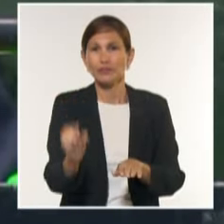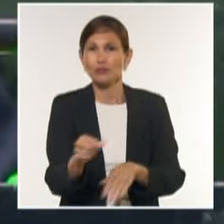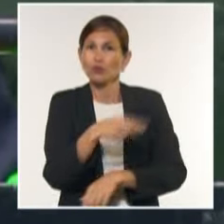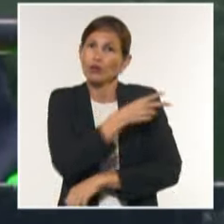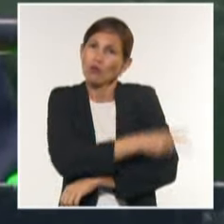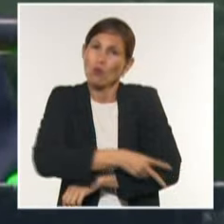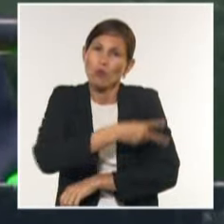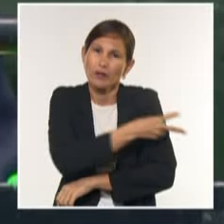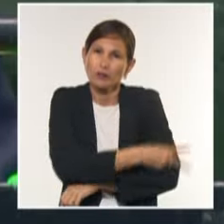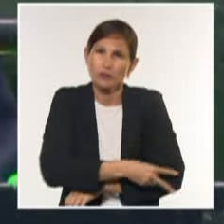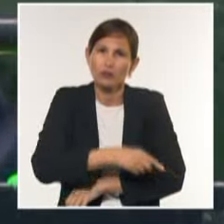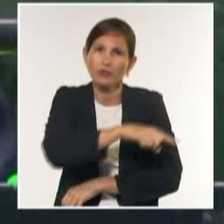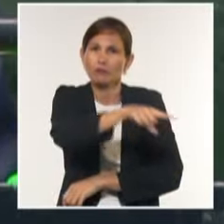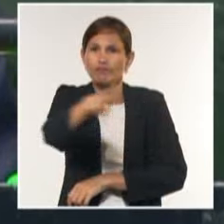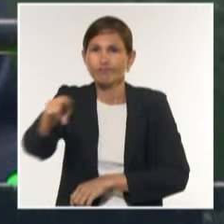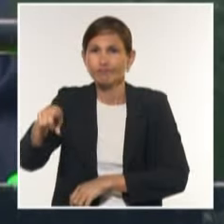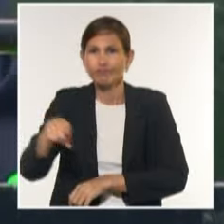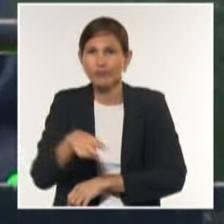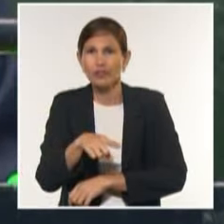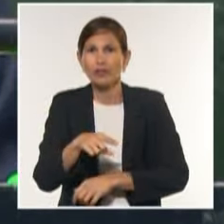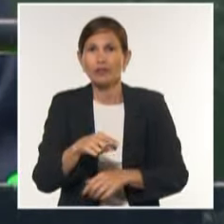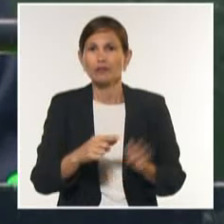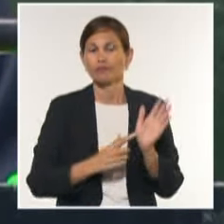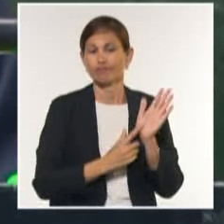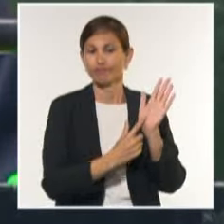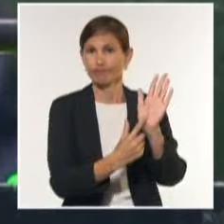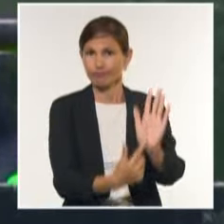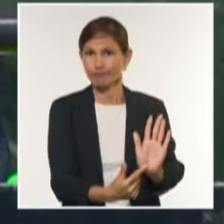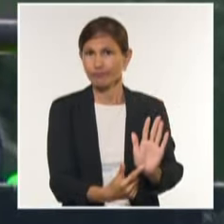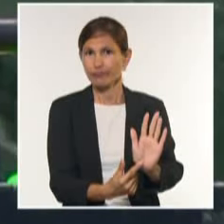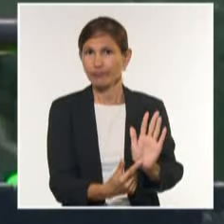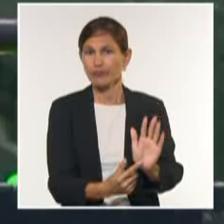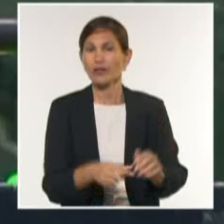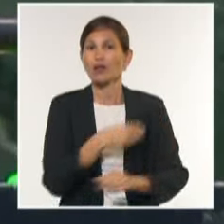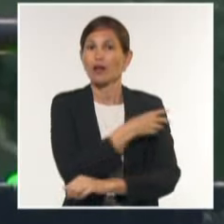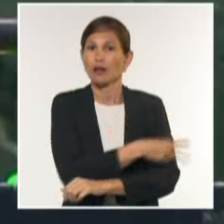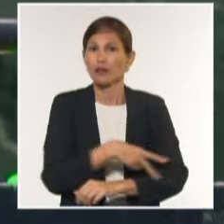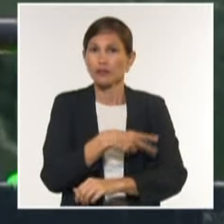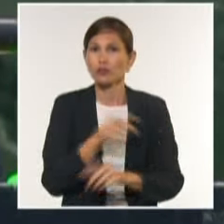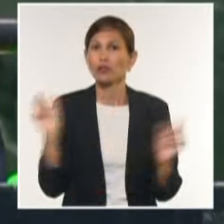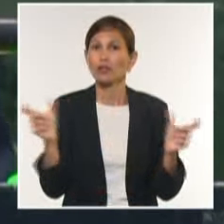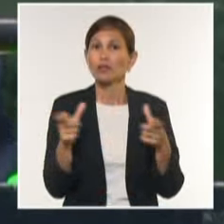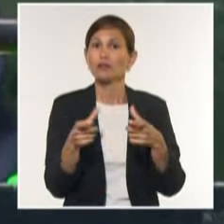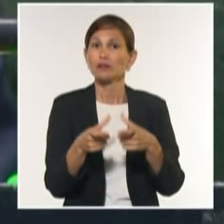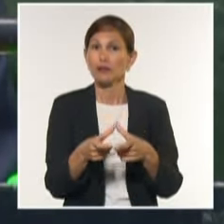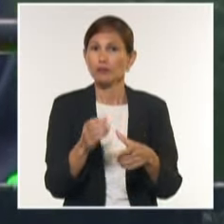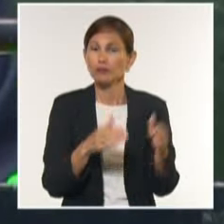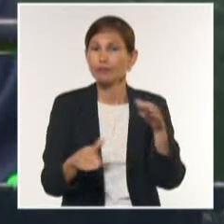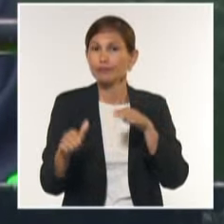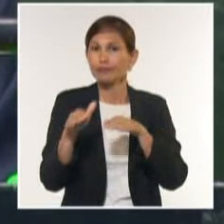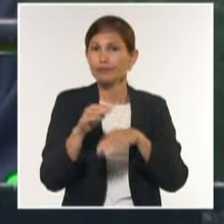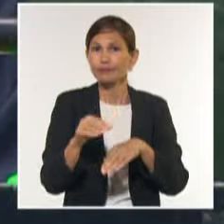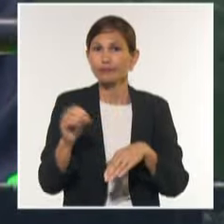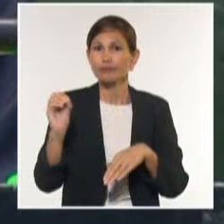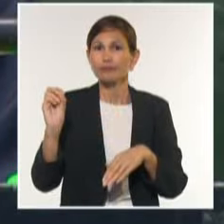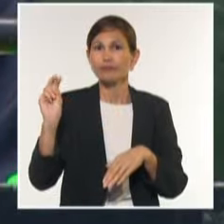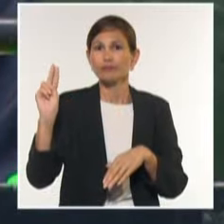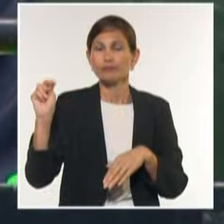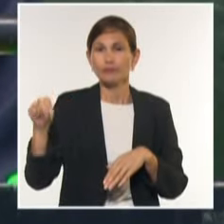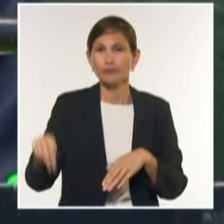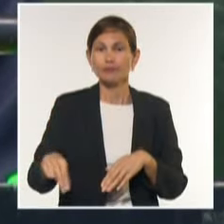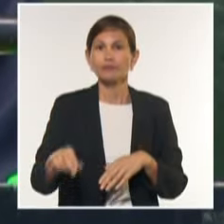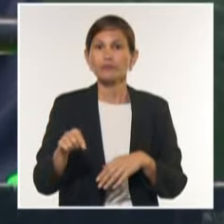ustedes representan, y que son cada vez más elaboradas, quirúrgicas y